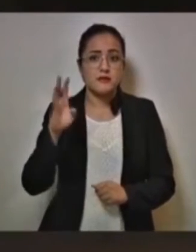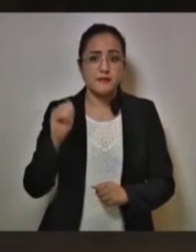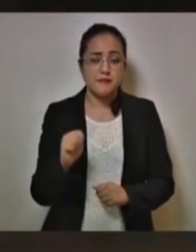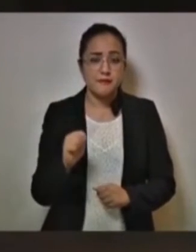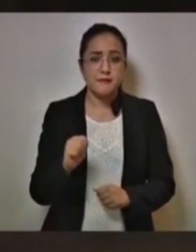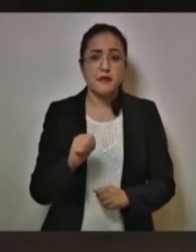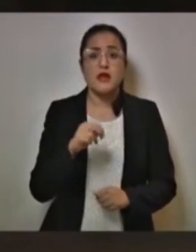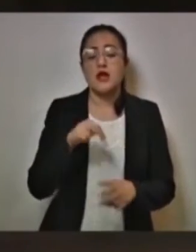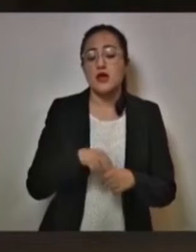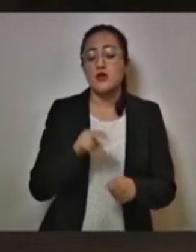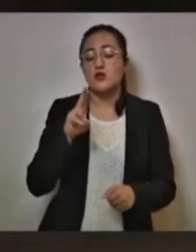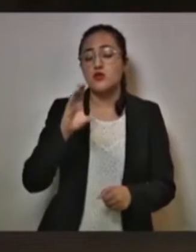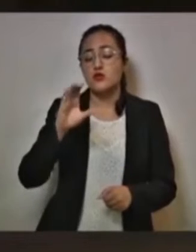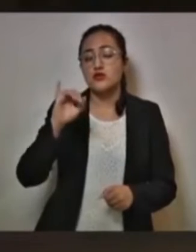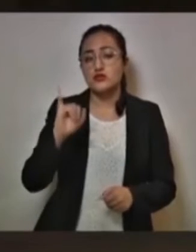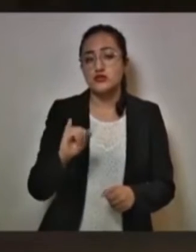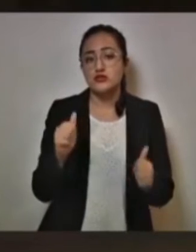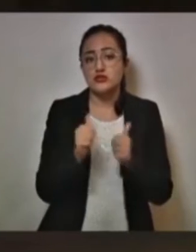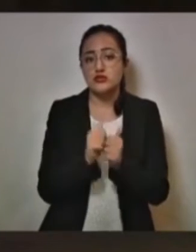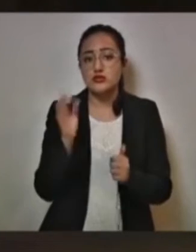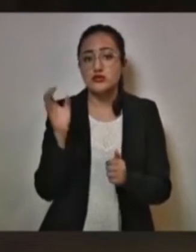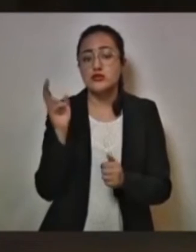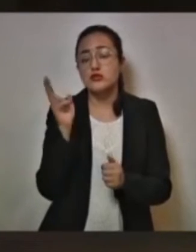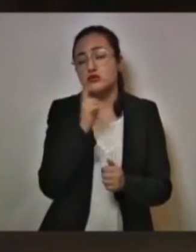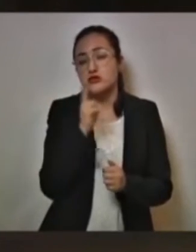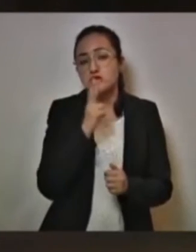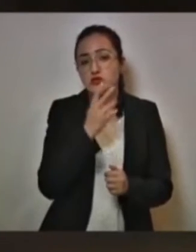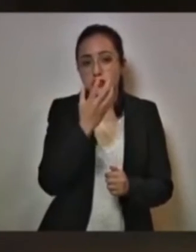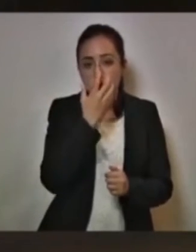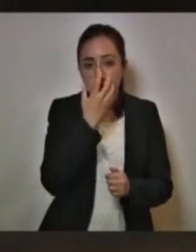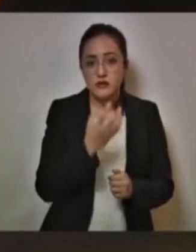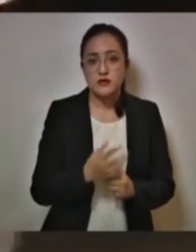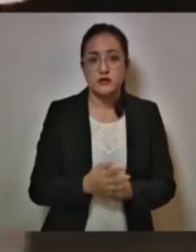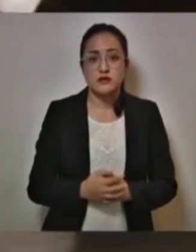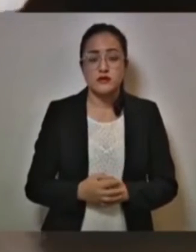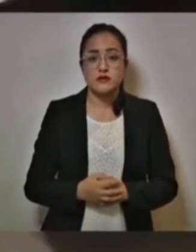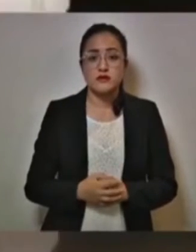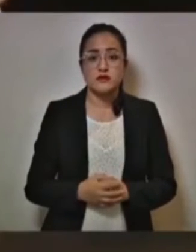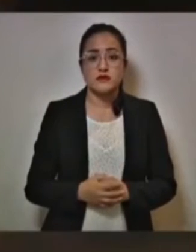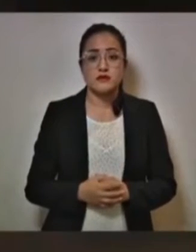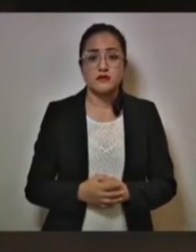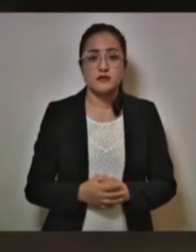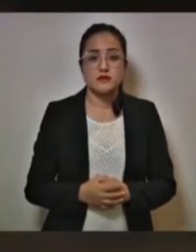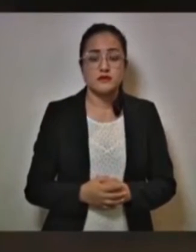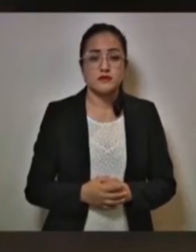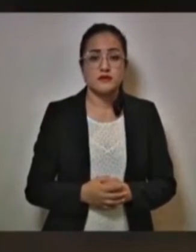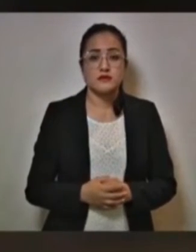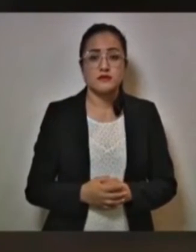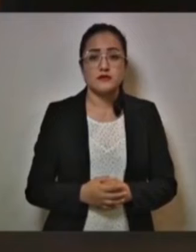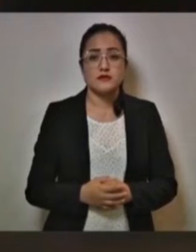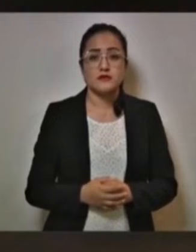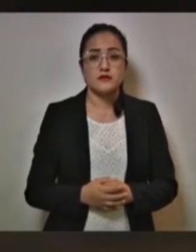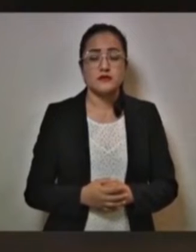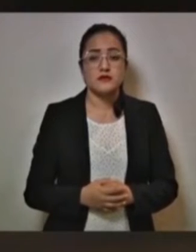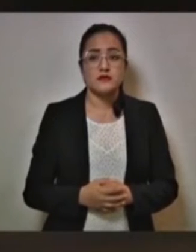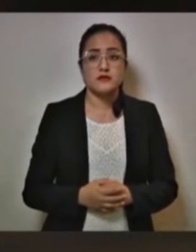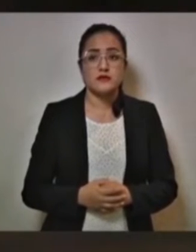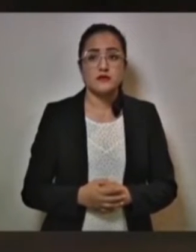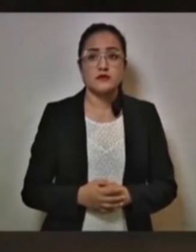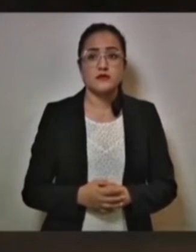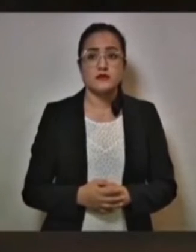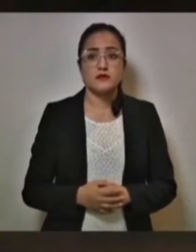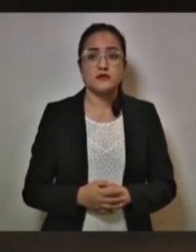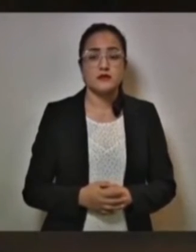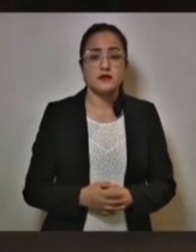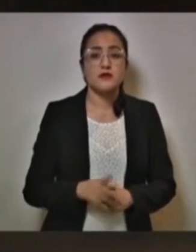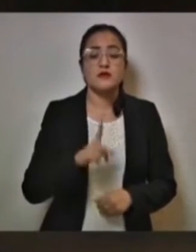129 en terapia intensiva, en estado crítico, conectados a un ventilador mecánico.